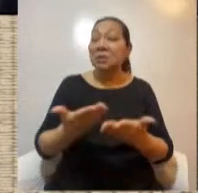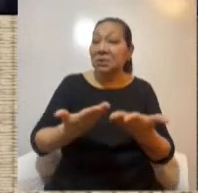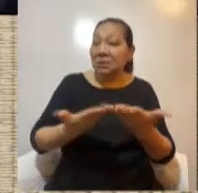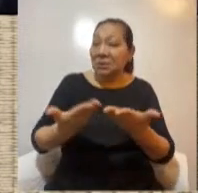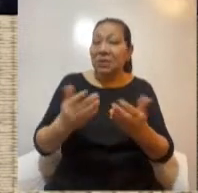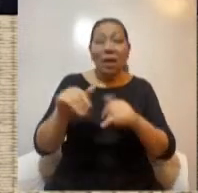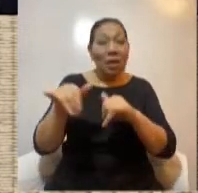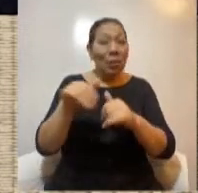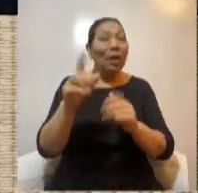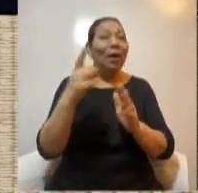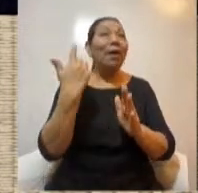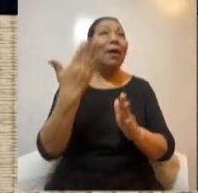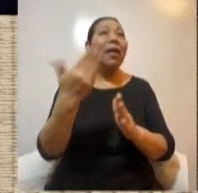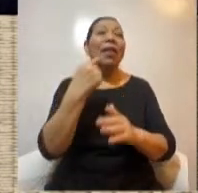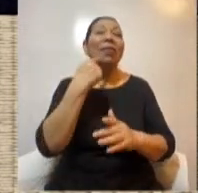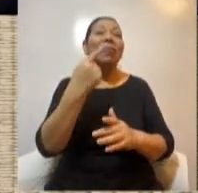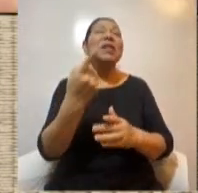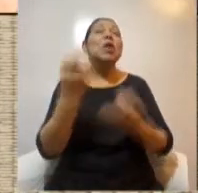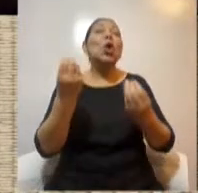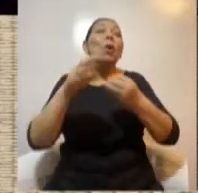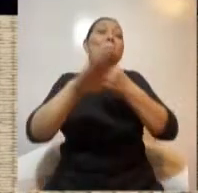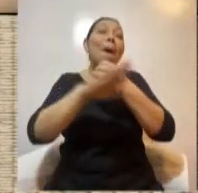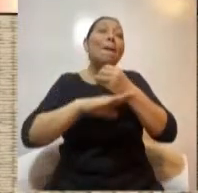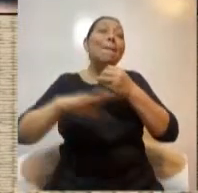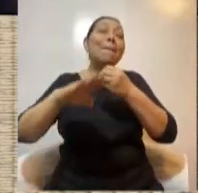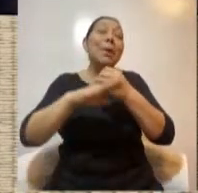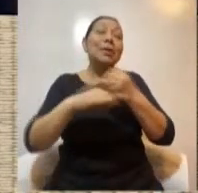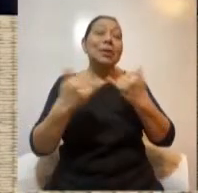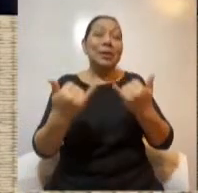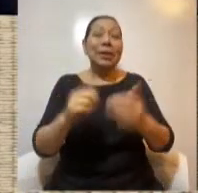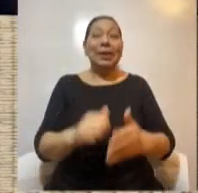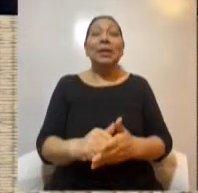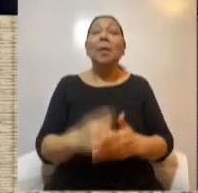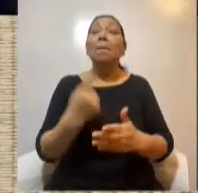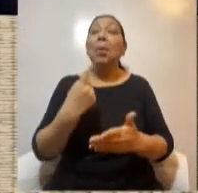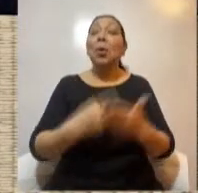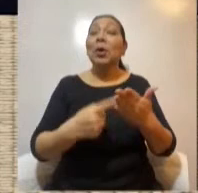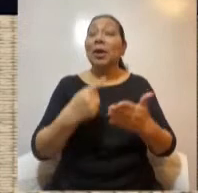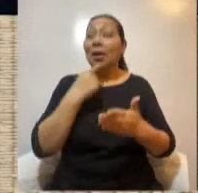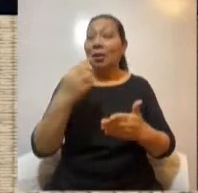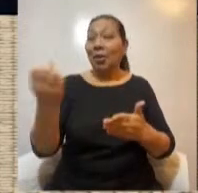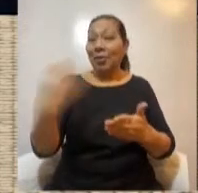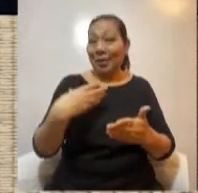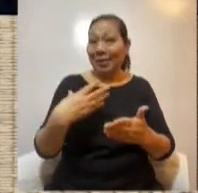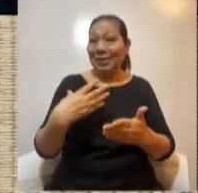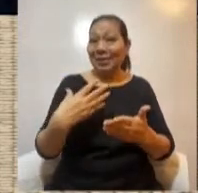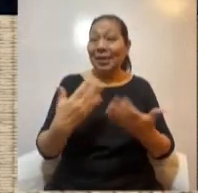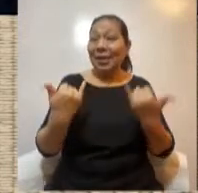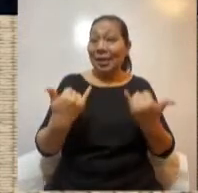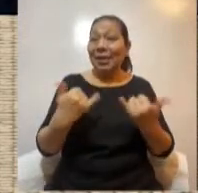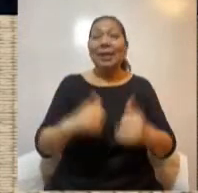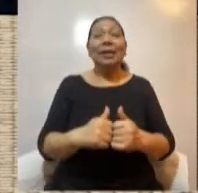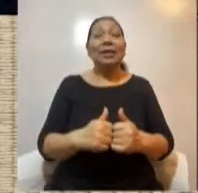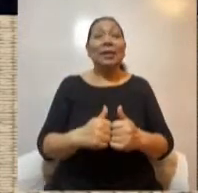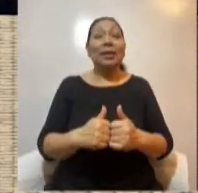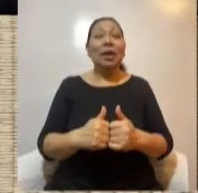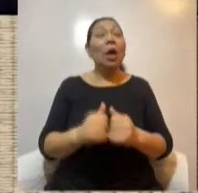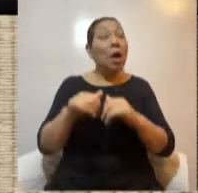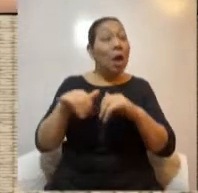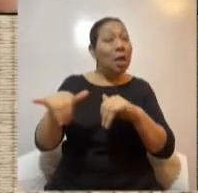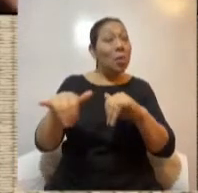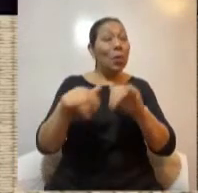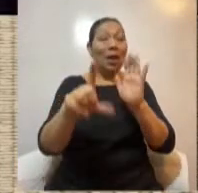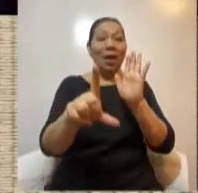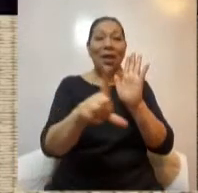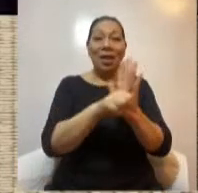la primera distinción, la igualdad en la ley, es lo que sirve de base para resolver este caso, porque lo que nos dice el tribunal es que con